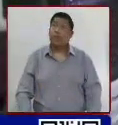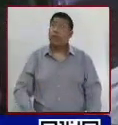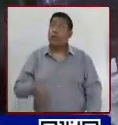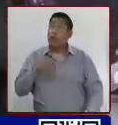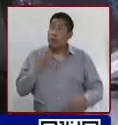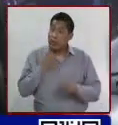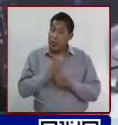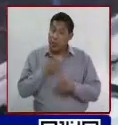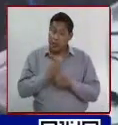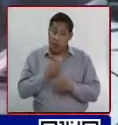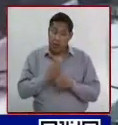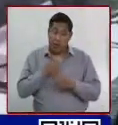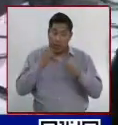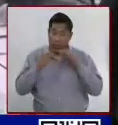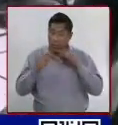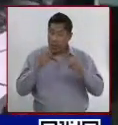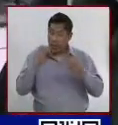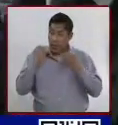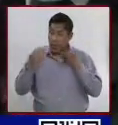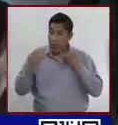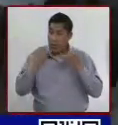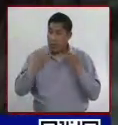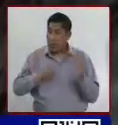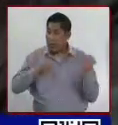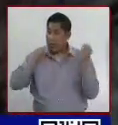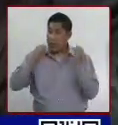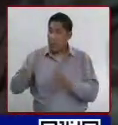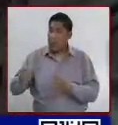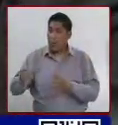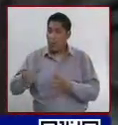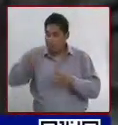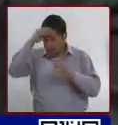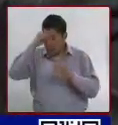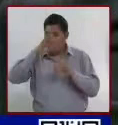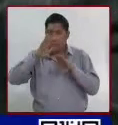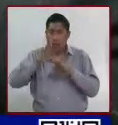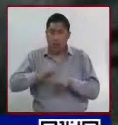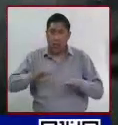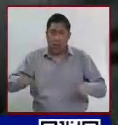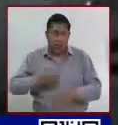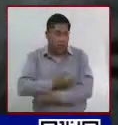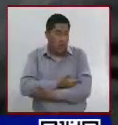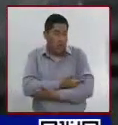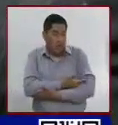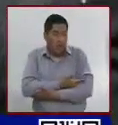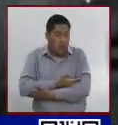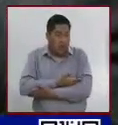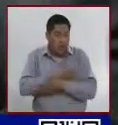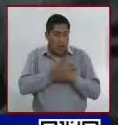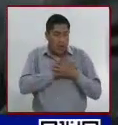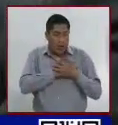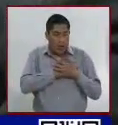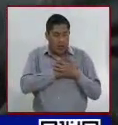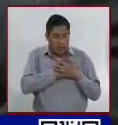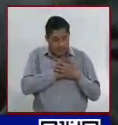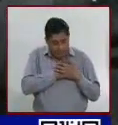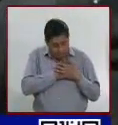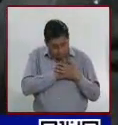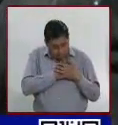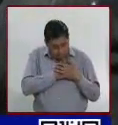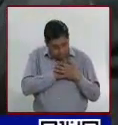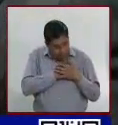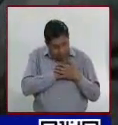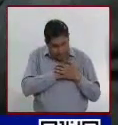Trabajar estas noticias, informar a la gente de abandonos de niños, realmente lastima el corazón. Pero también queremos conocer las